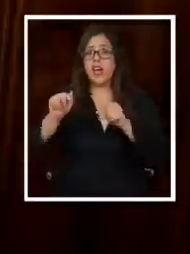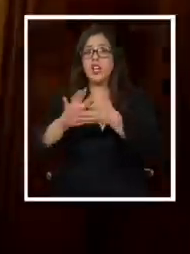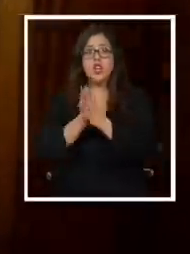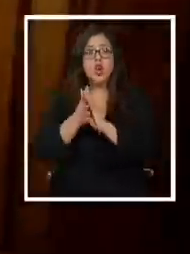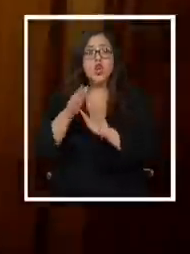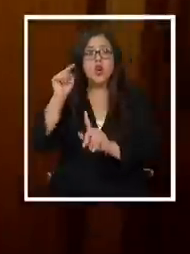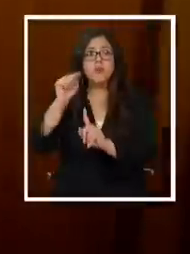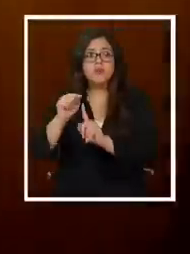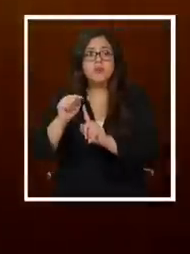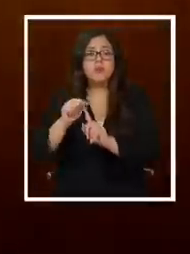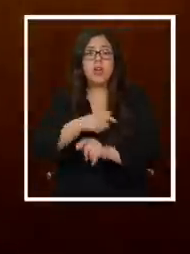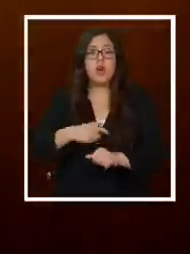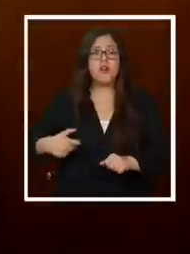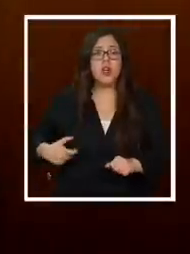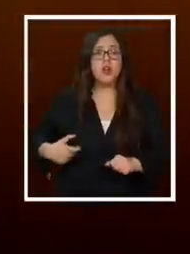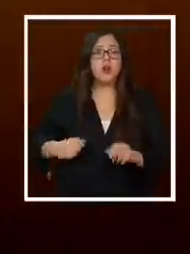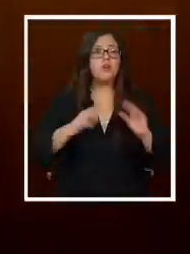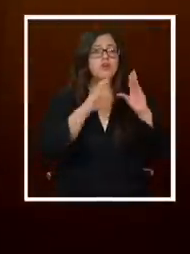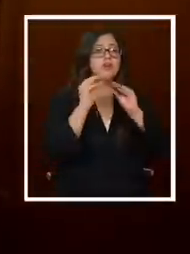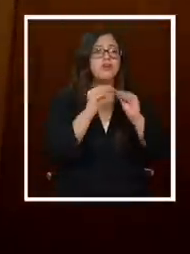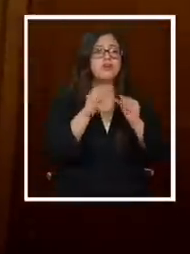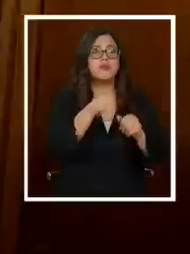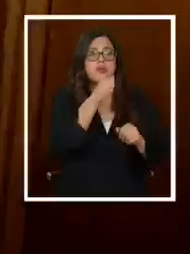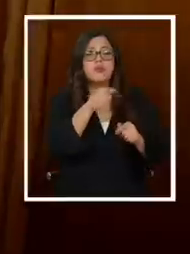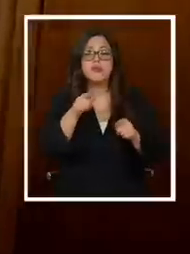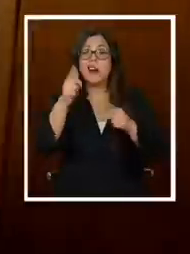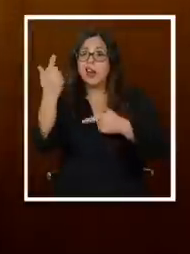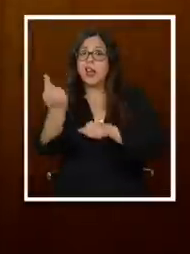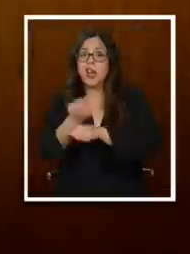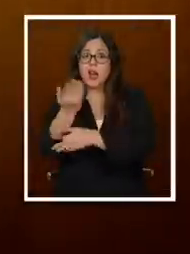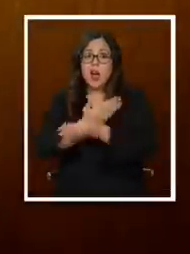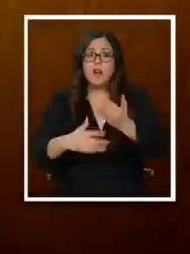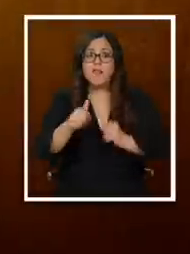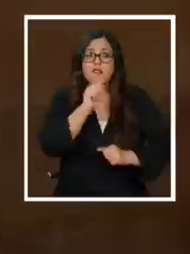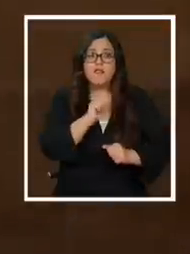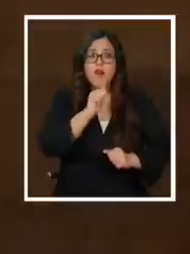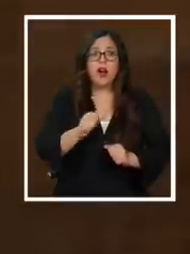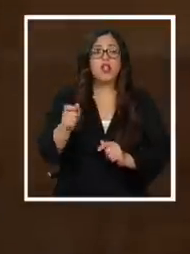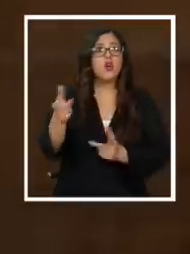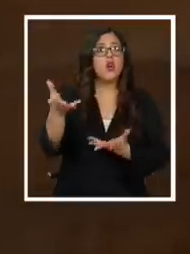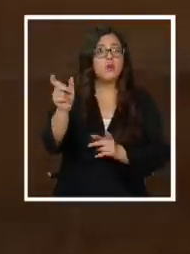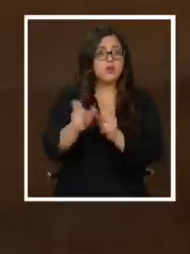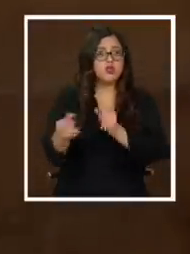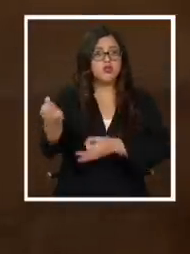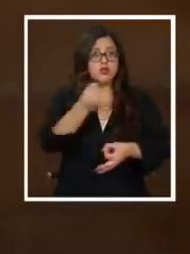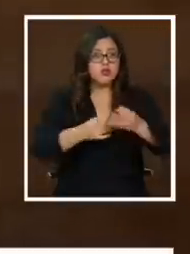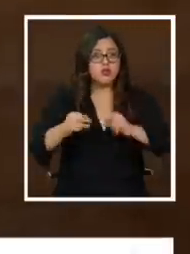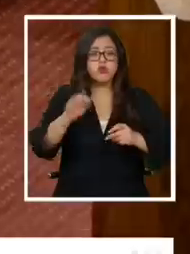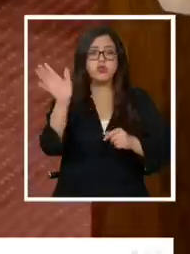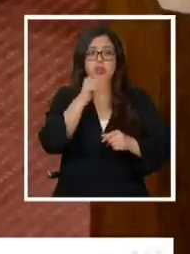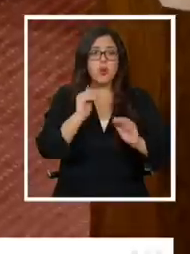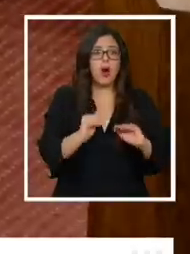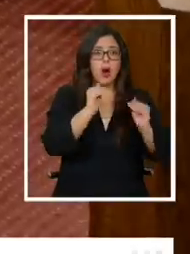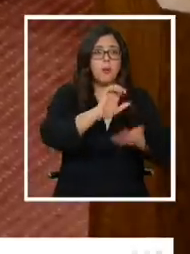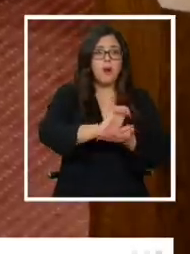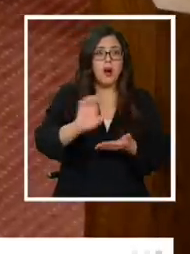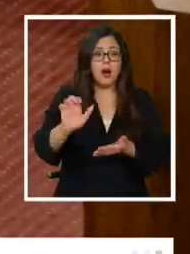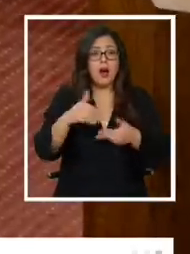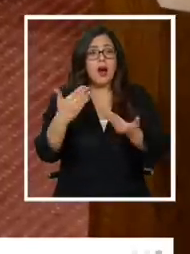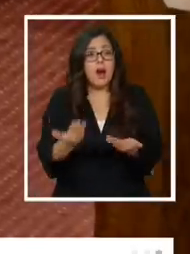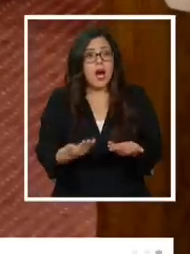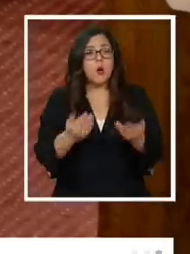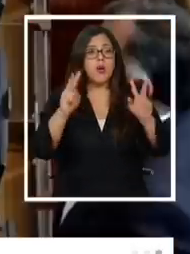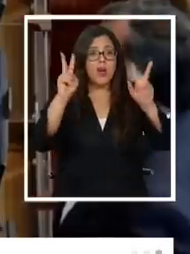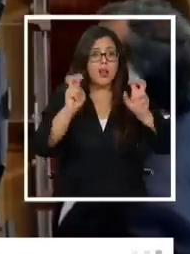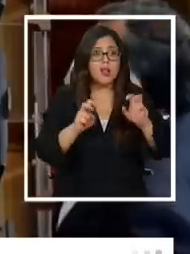usted habló con el gobierno en 11 minutos? Ese diálogo es el que faltó según quienes no estuvieron con el estado de excepción, a pesar que